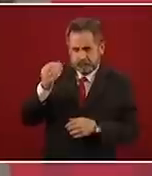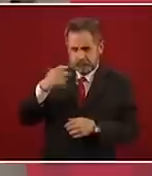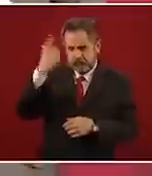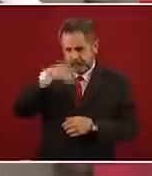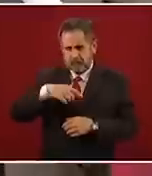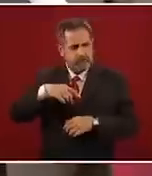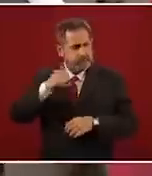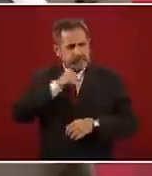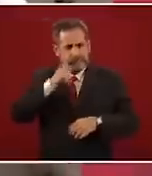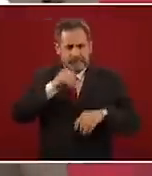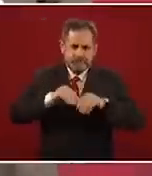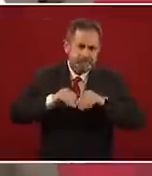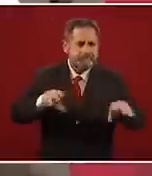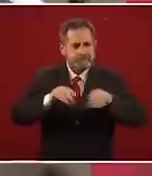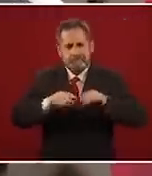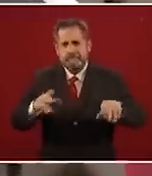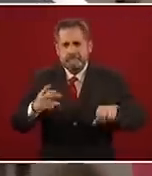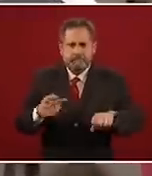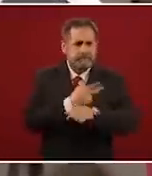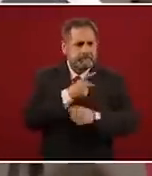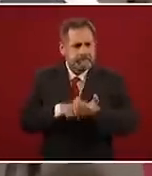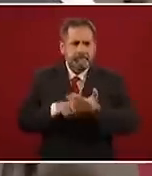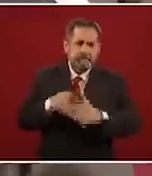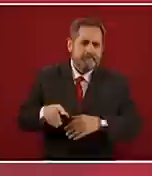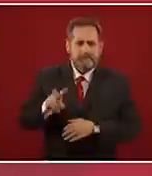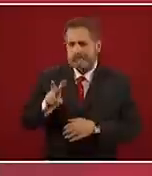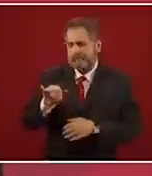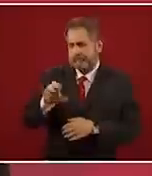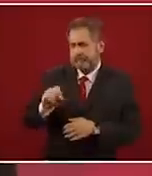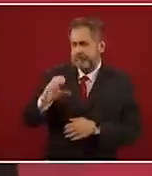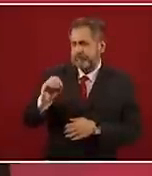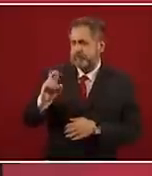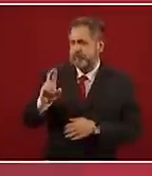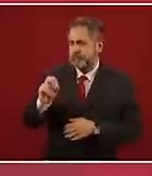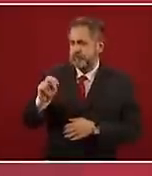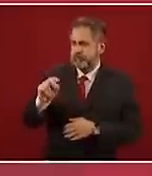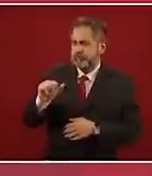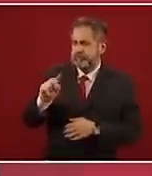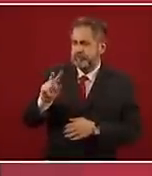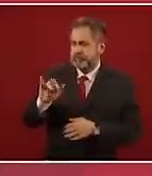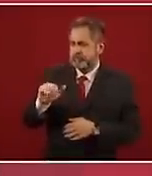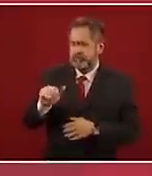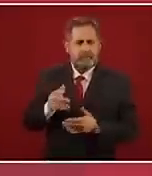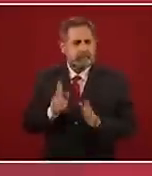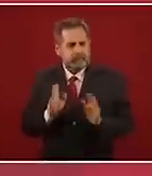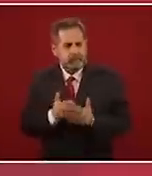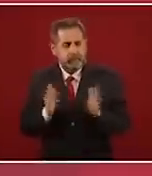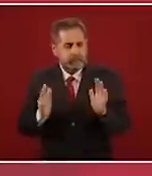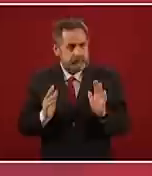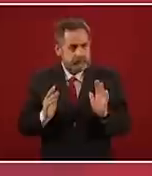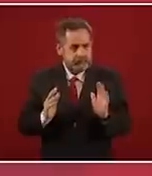9 de la noche sobre este virus. Pero ahora O sea, nada más